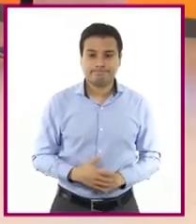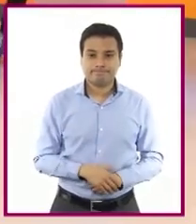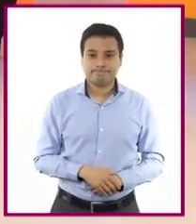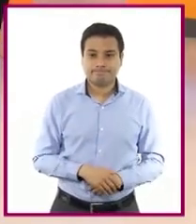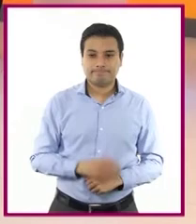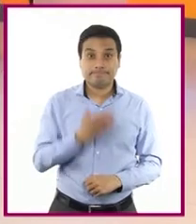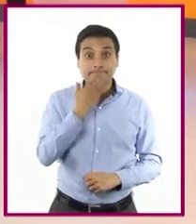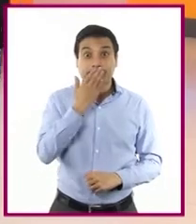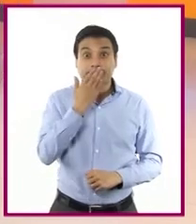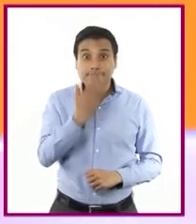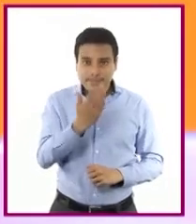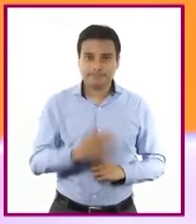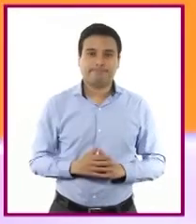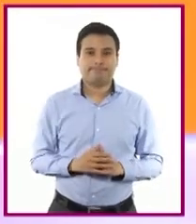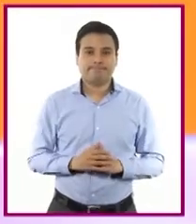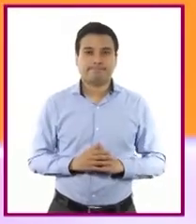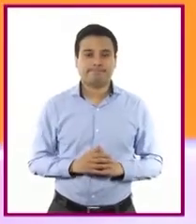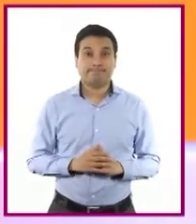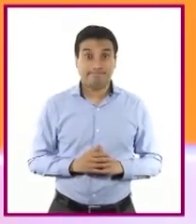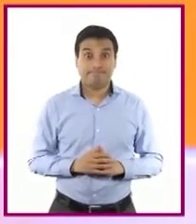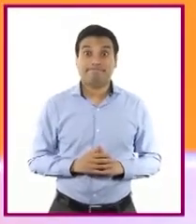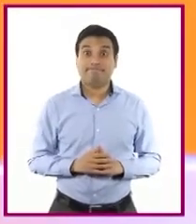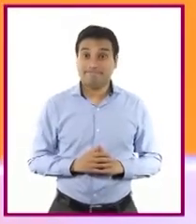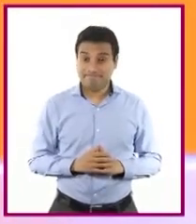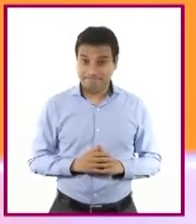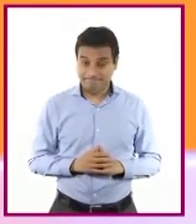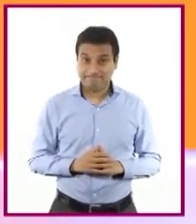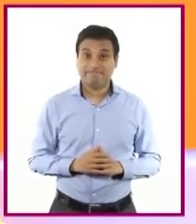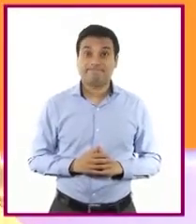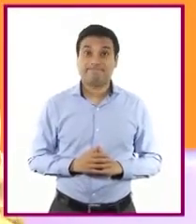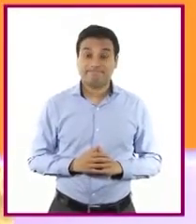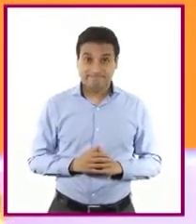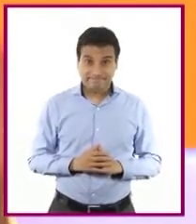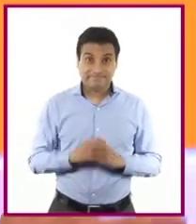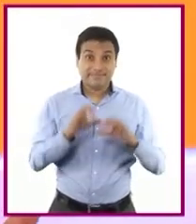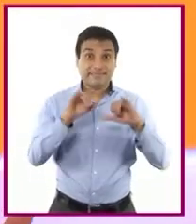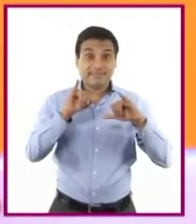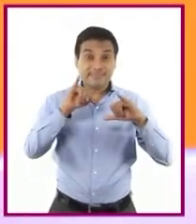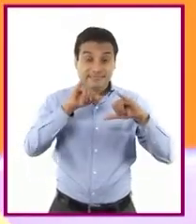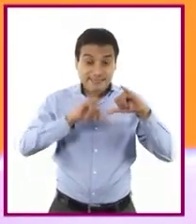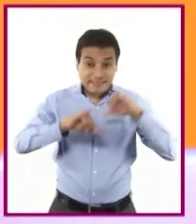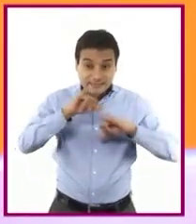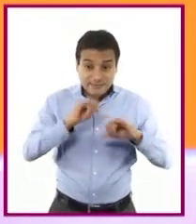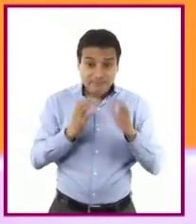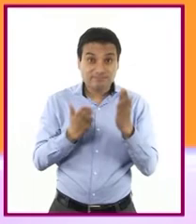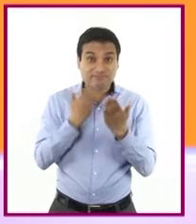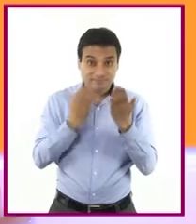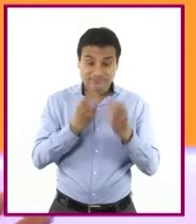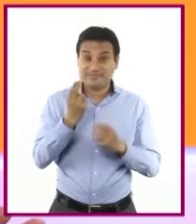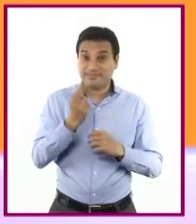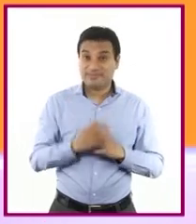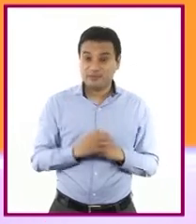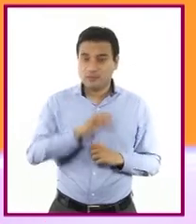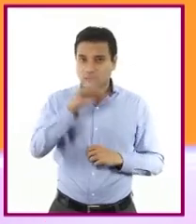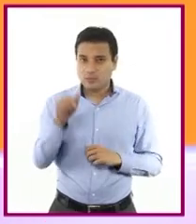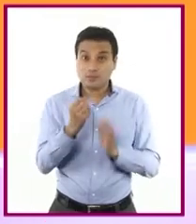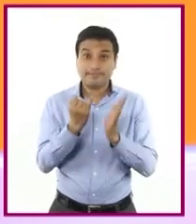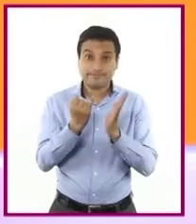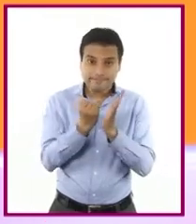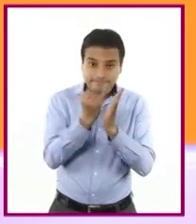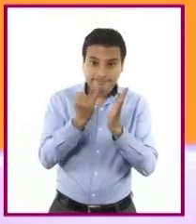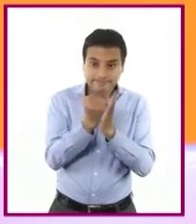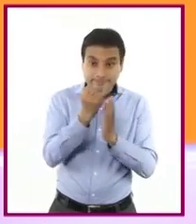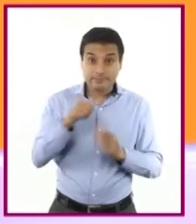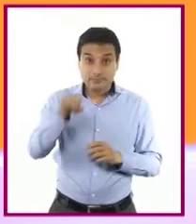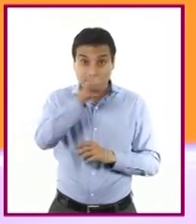¡Muy buena respuesta! Y qué importante resulta estudiar ciencia para la toma de decisiones en nuestra vida, ya que al estar informados de